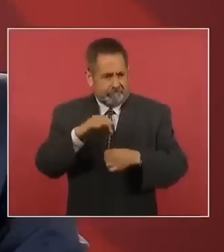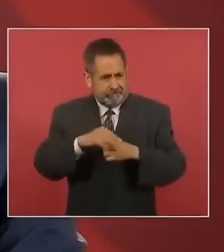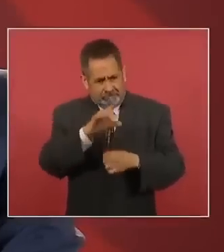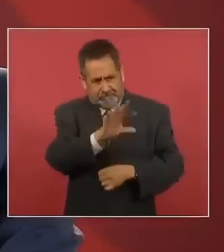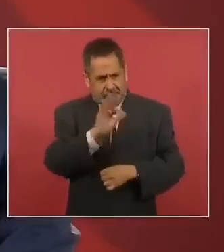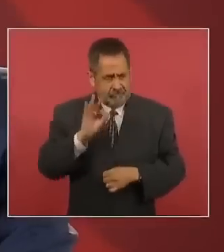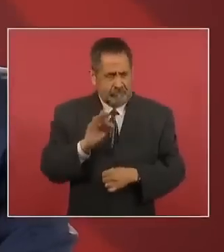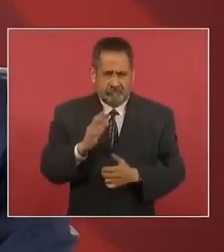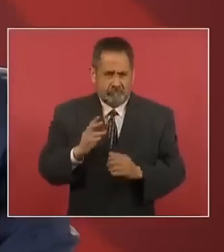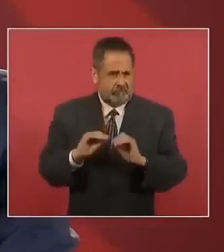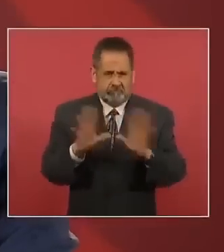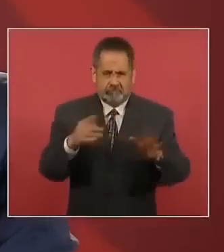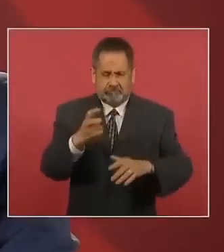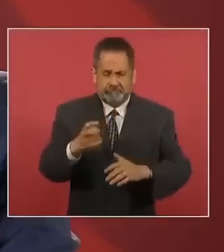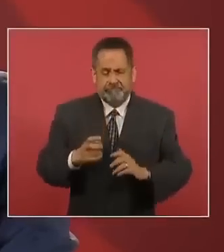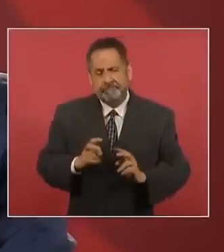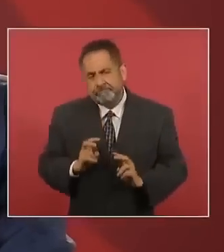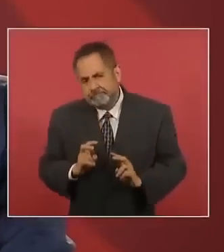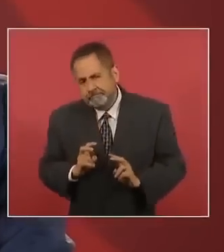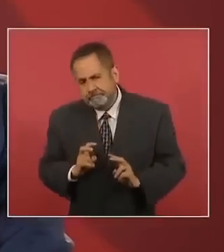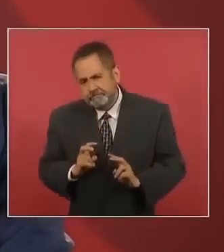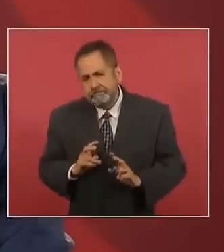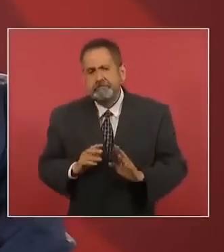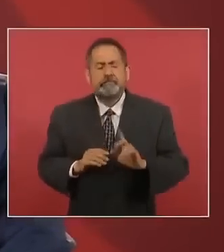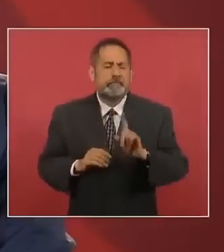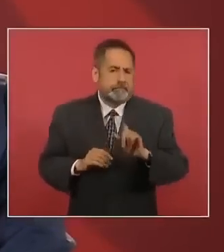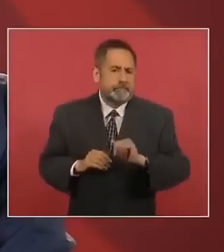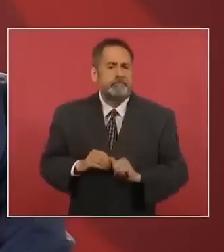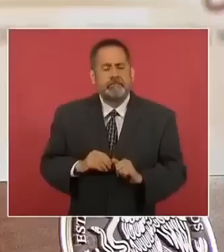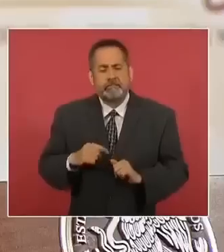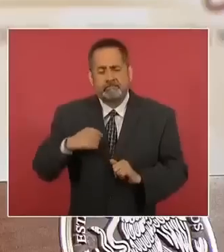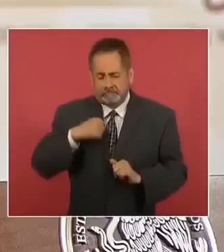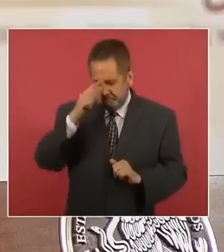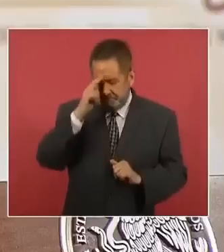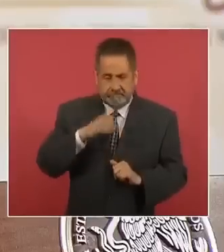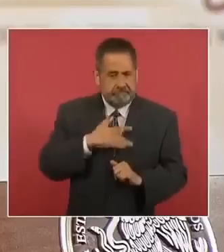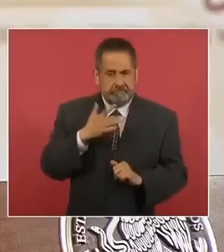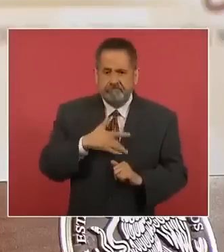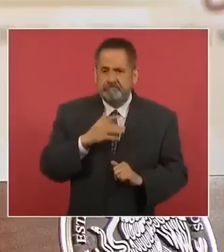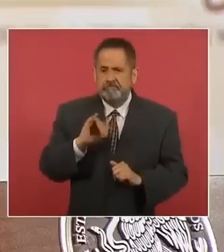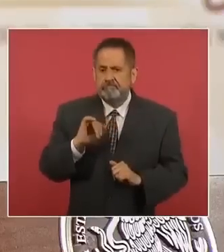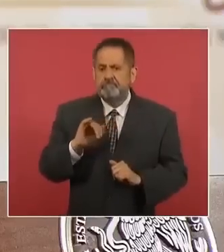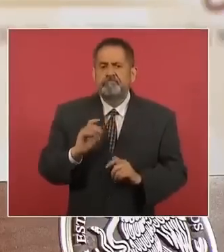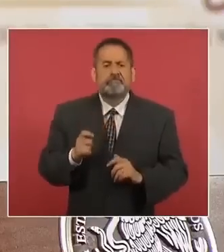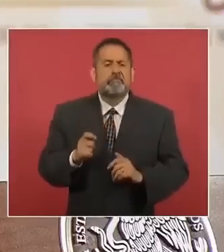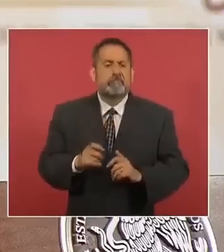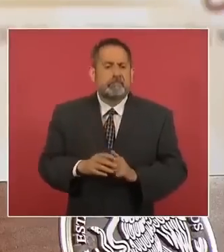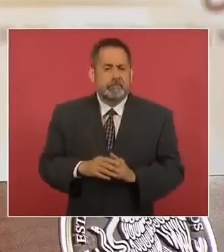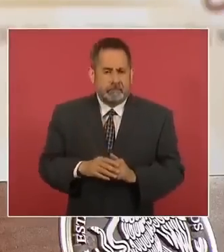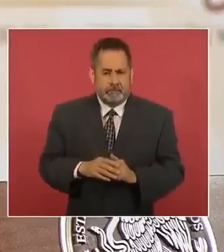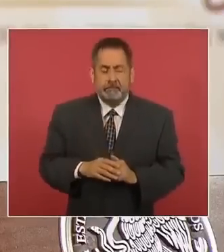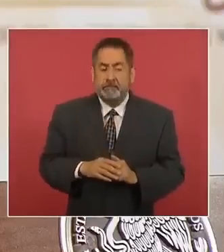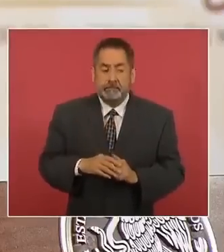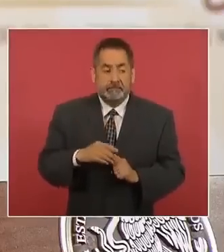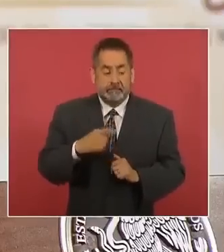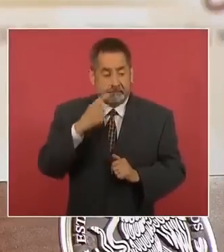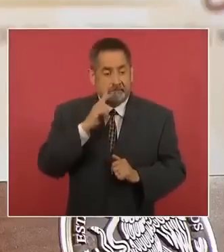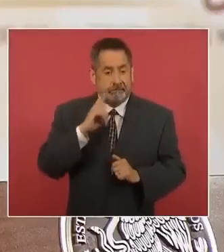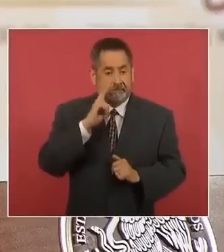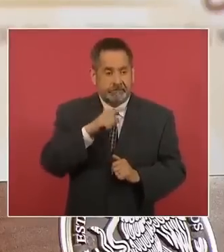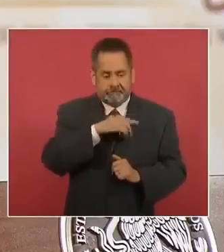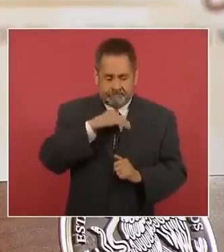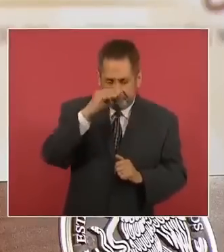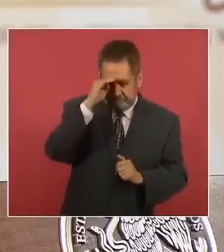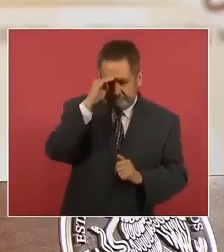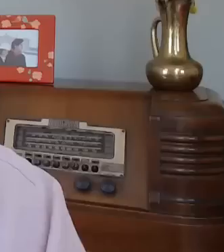así de claro entonces yo siento que lo van a pensar